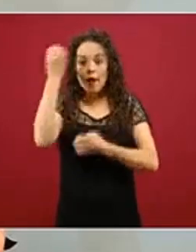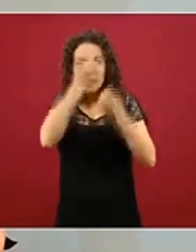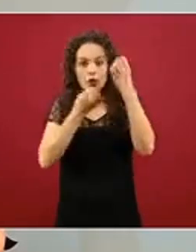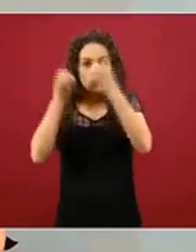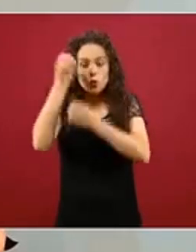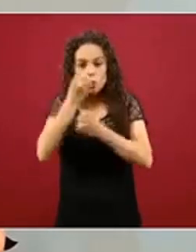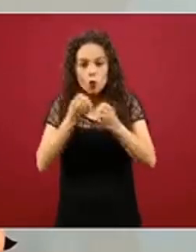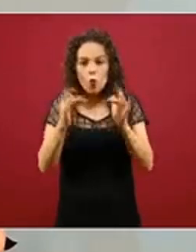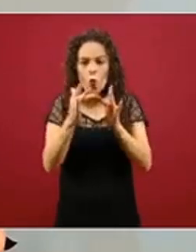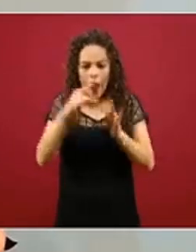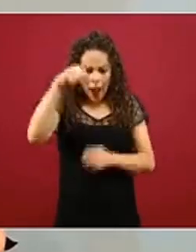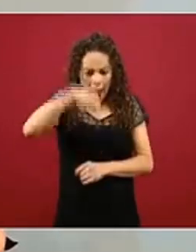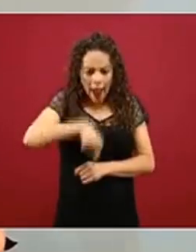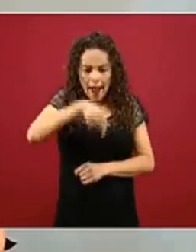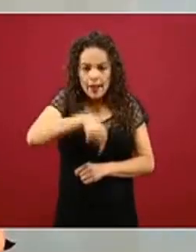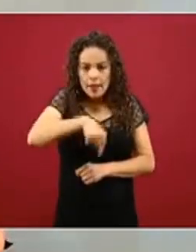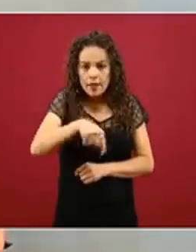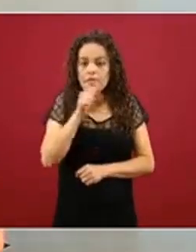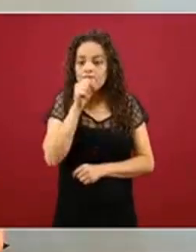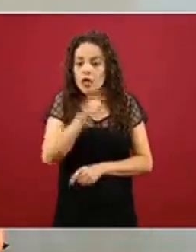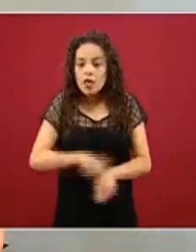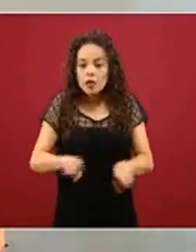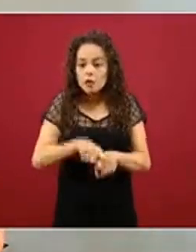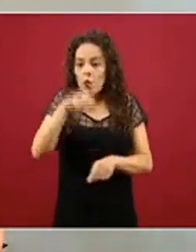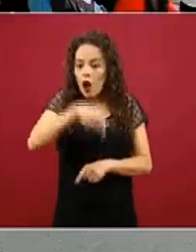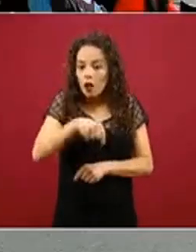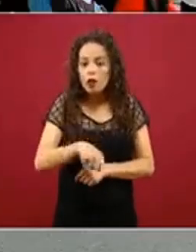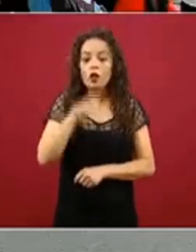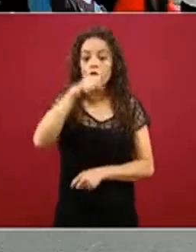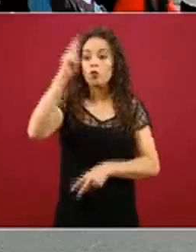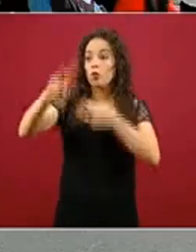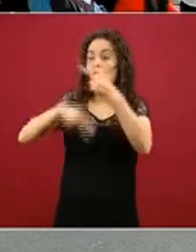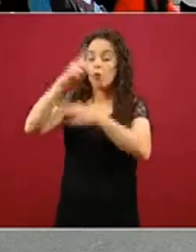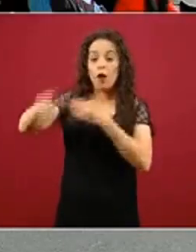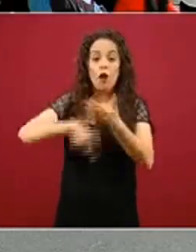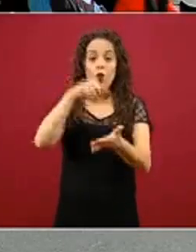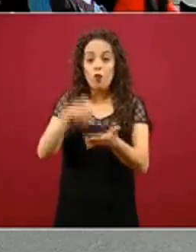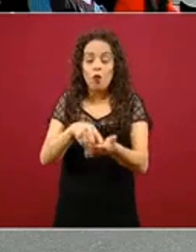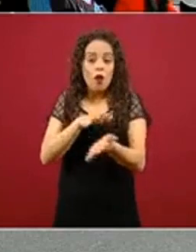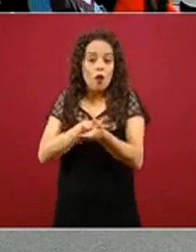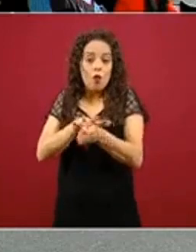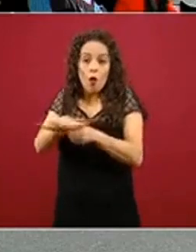mismo. Si usted llega, no solo aquí o en cualquier otro lado, si usted llega a